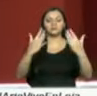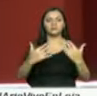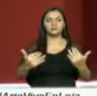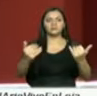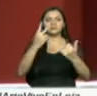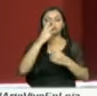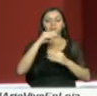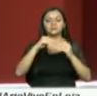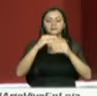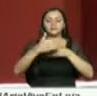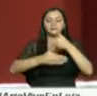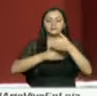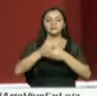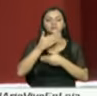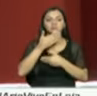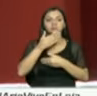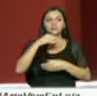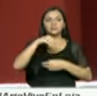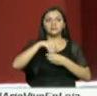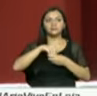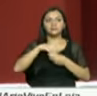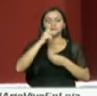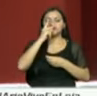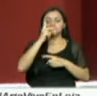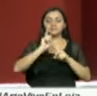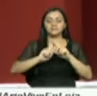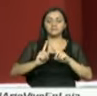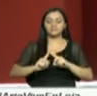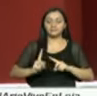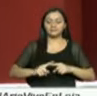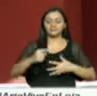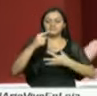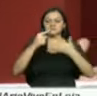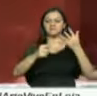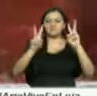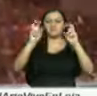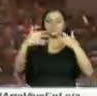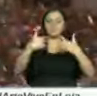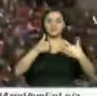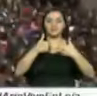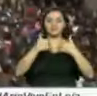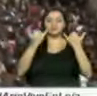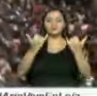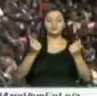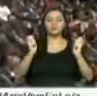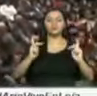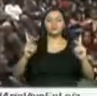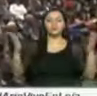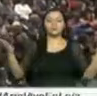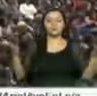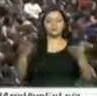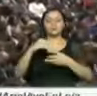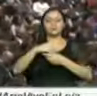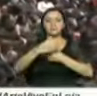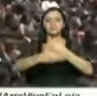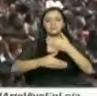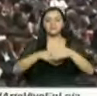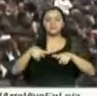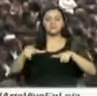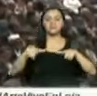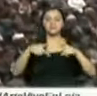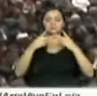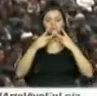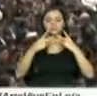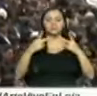y el espacio y el aprecio a las diferentes disciplinas artísticas. Hoy se nos da la oportunidad de acercarnos más a los espacios